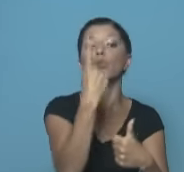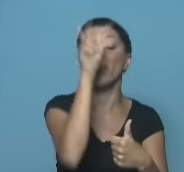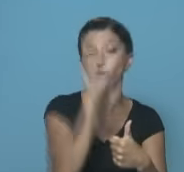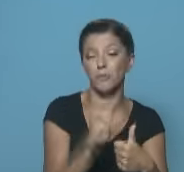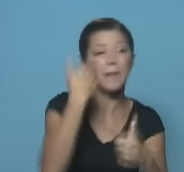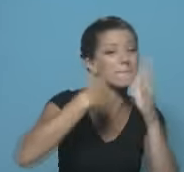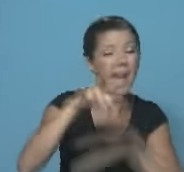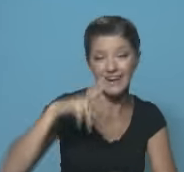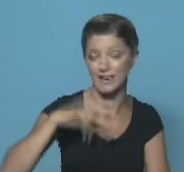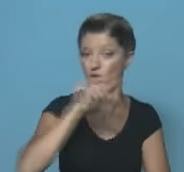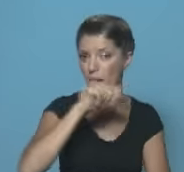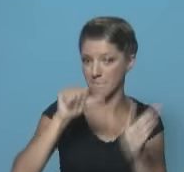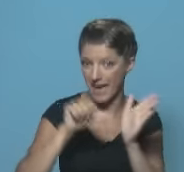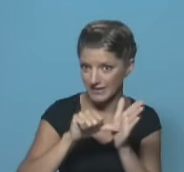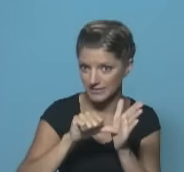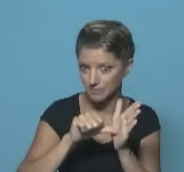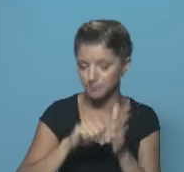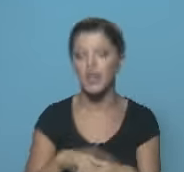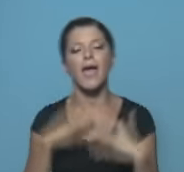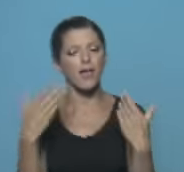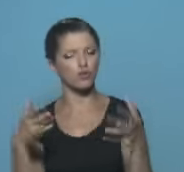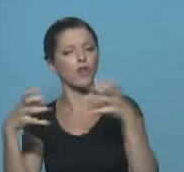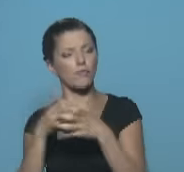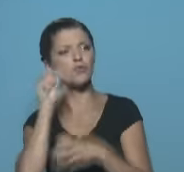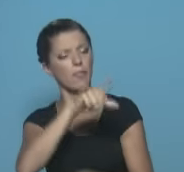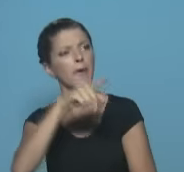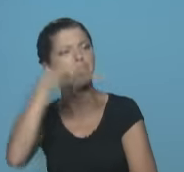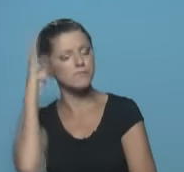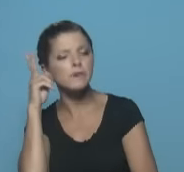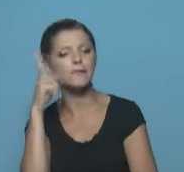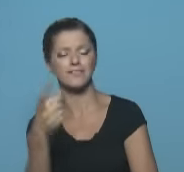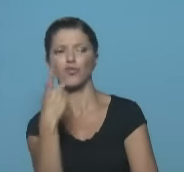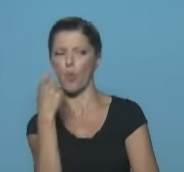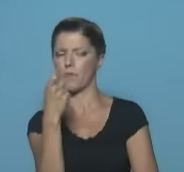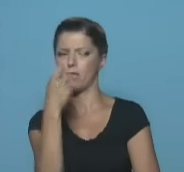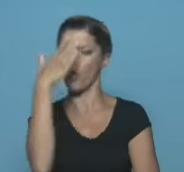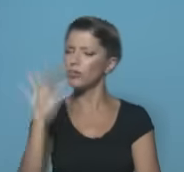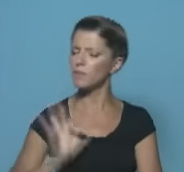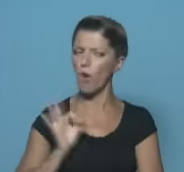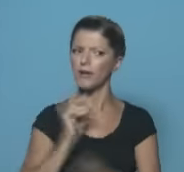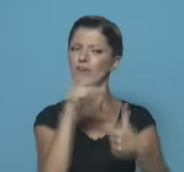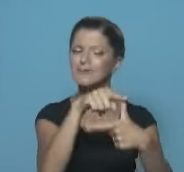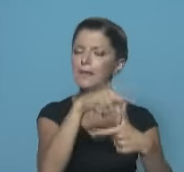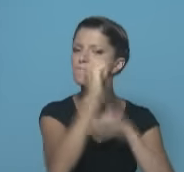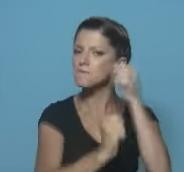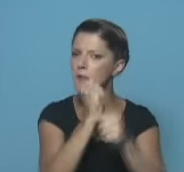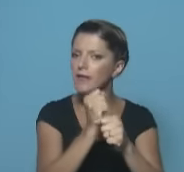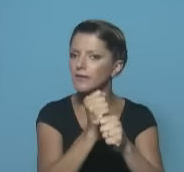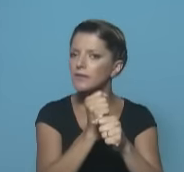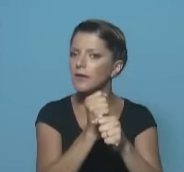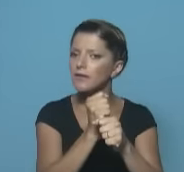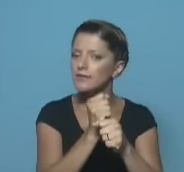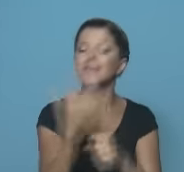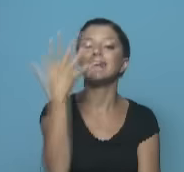Chile. Y la comisión encontró que durante los últimos años habían cobrado de más la suma de